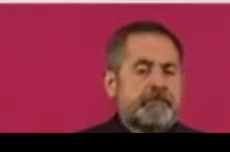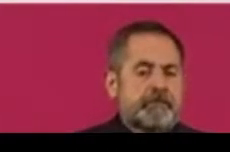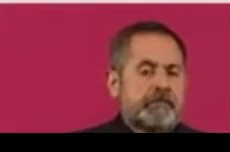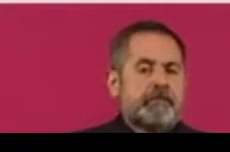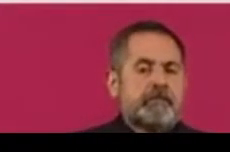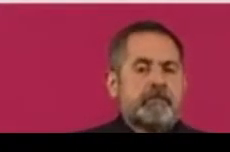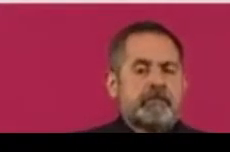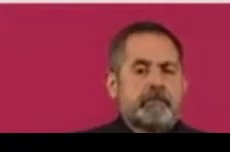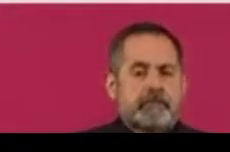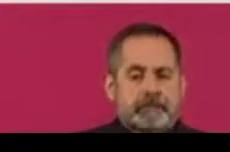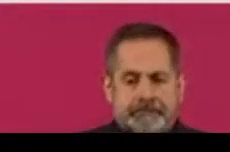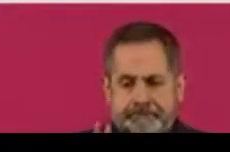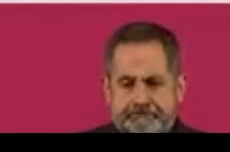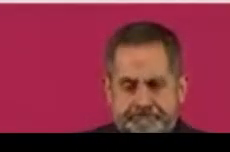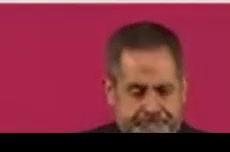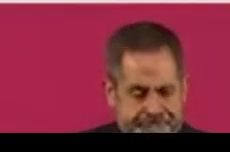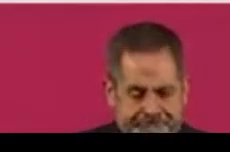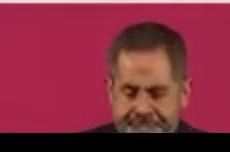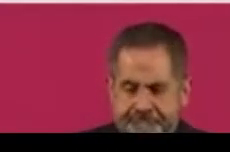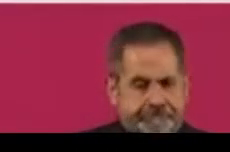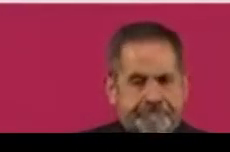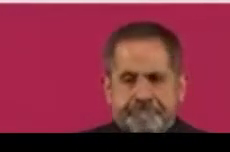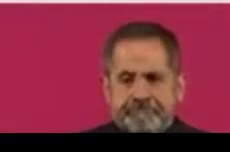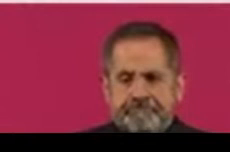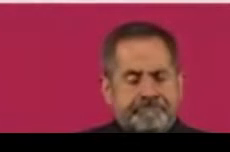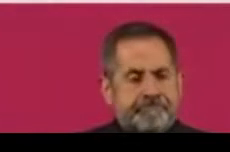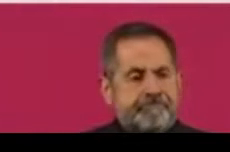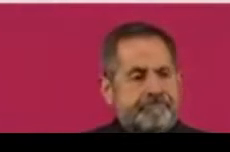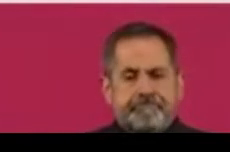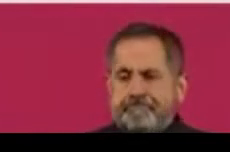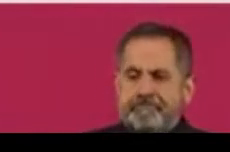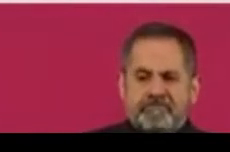Es lamentable que existan estos grupos